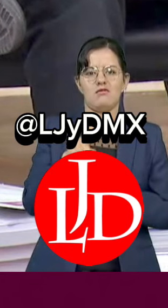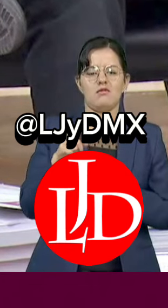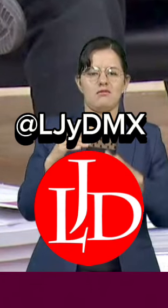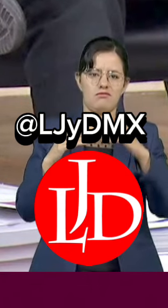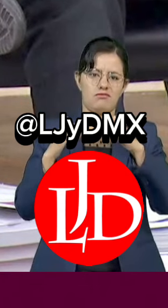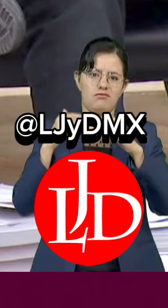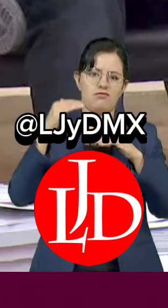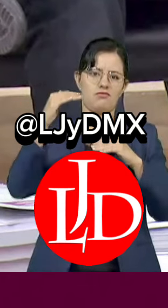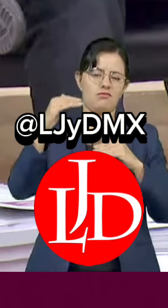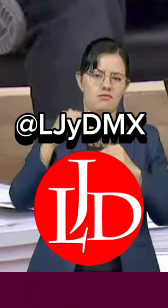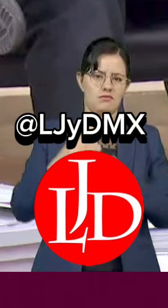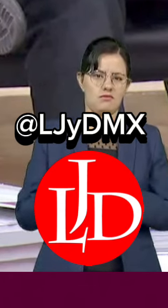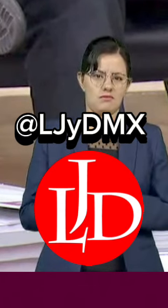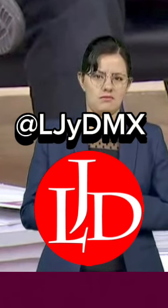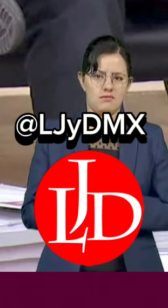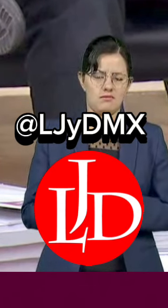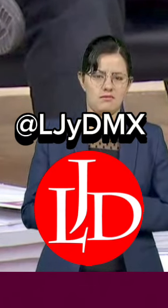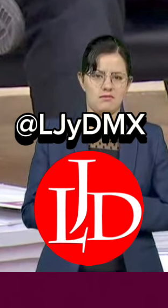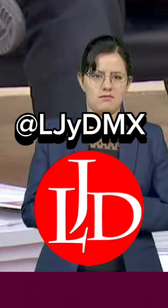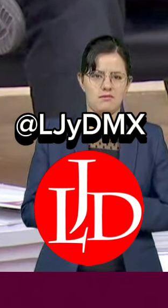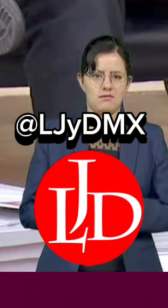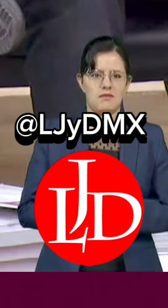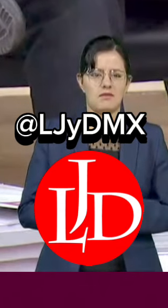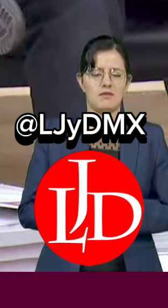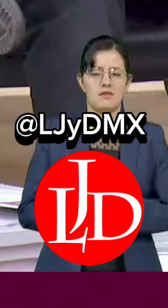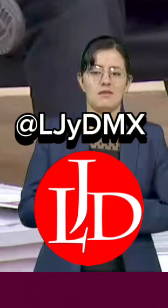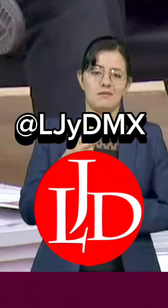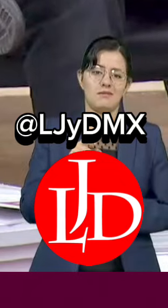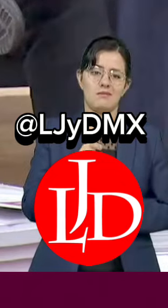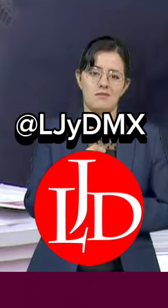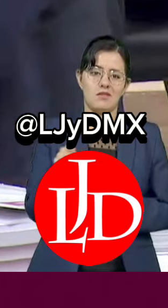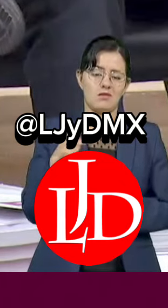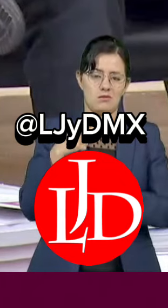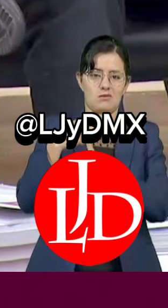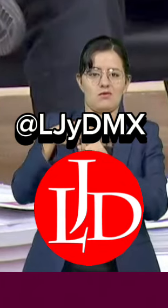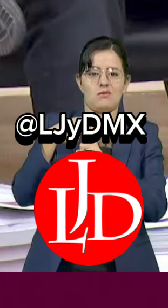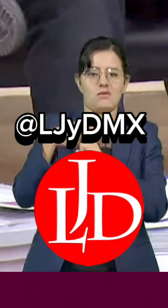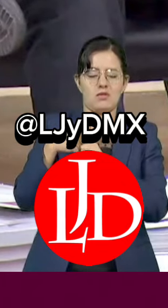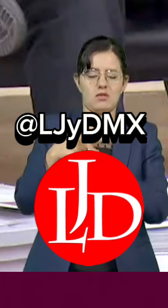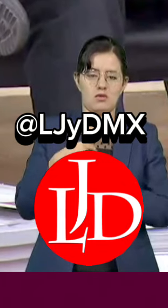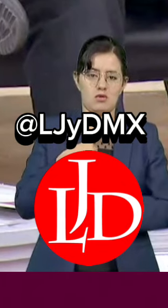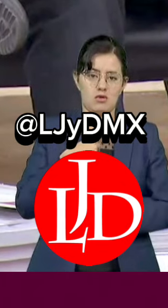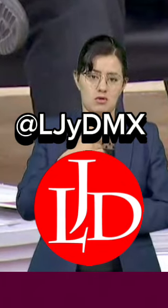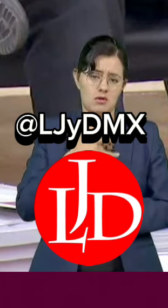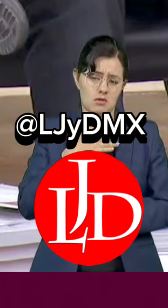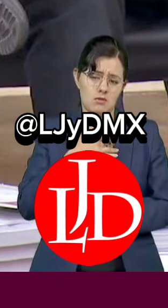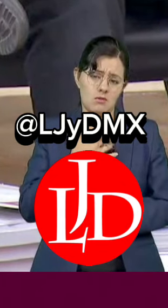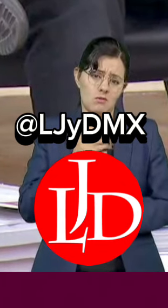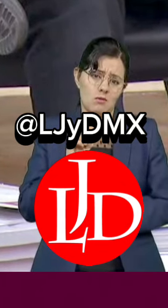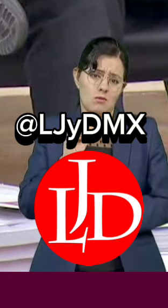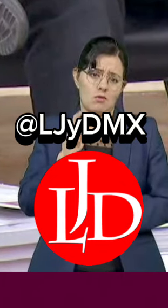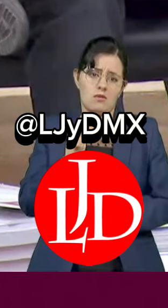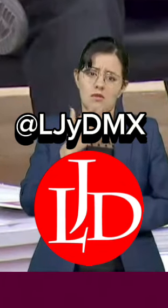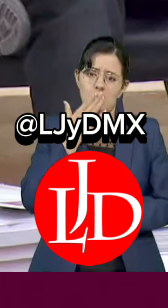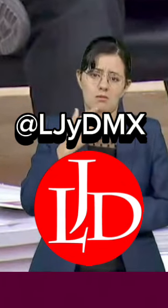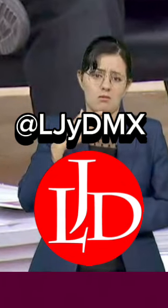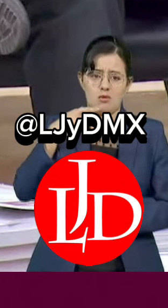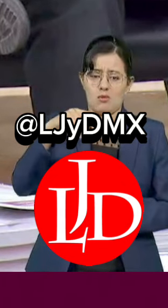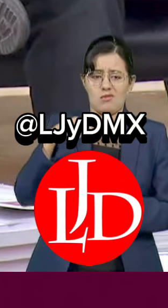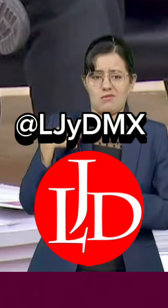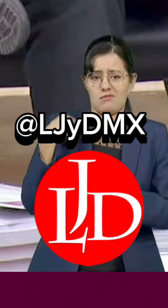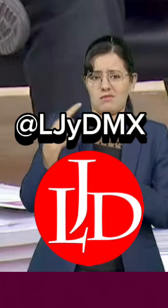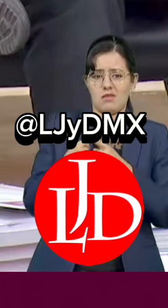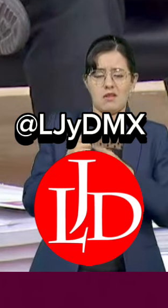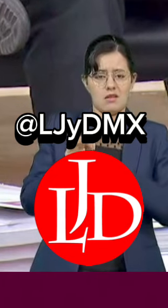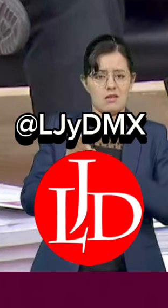muy fuerte. Y es una ventaja, a mí me parece que es válida, es lo que tu trayectoria te